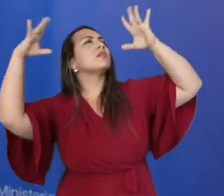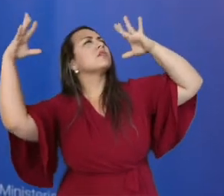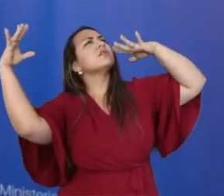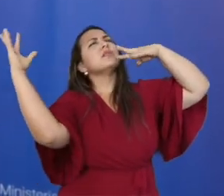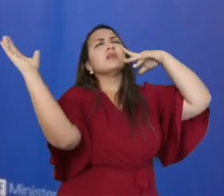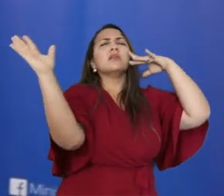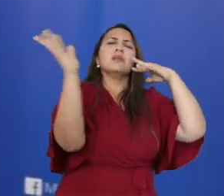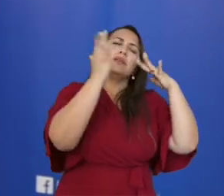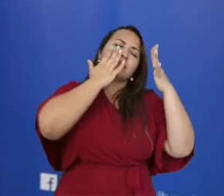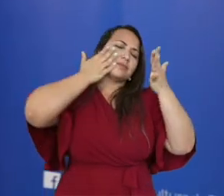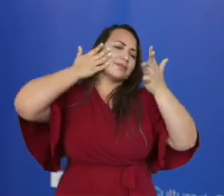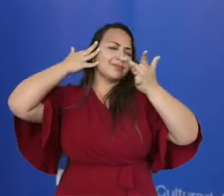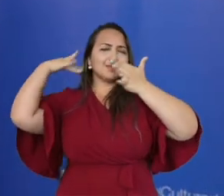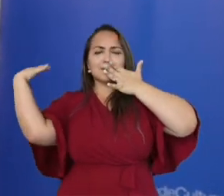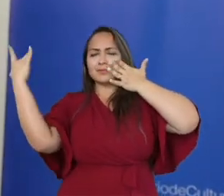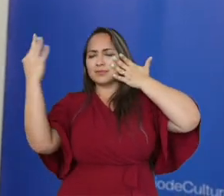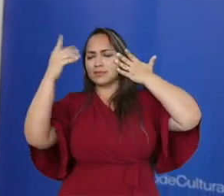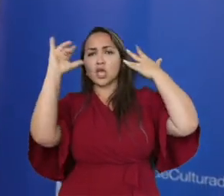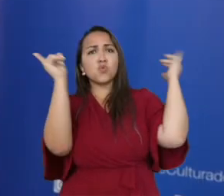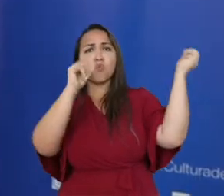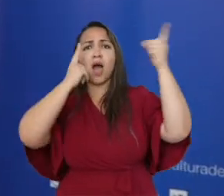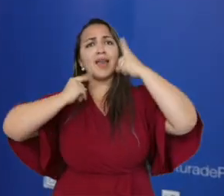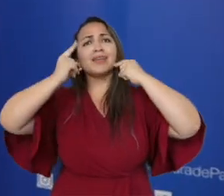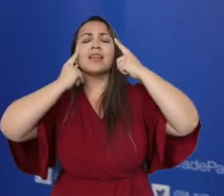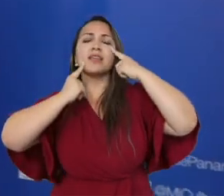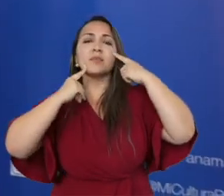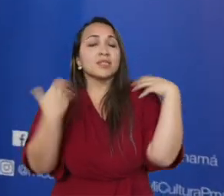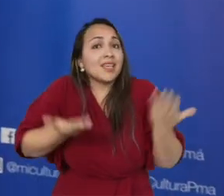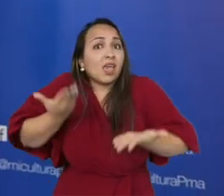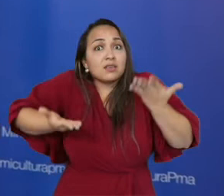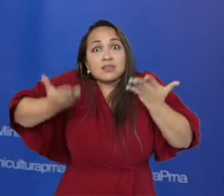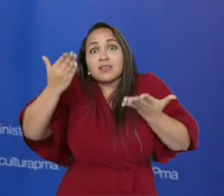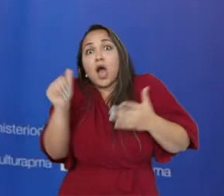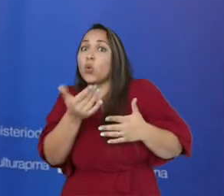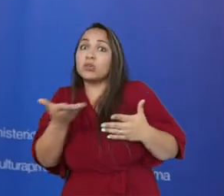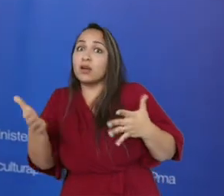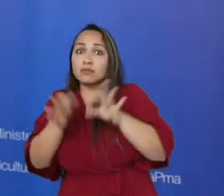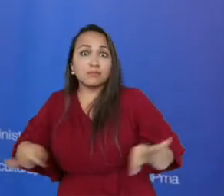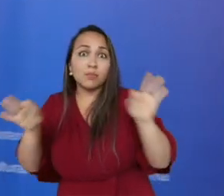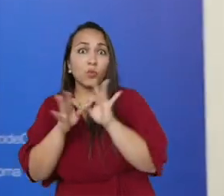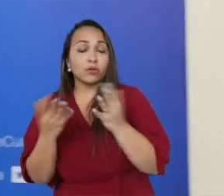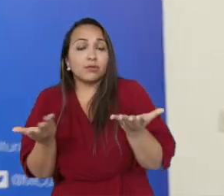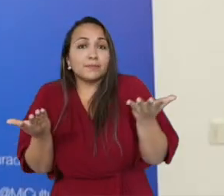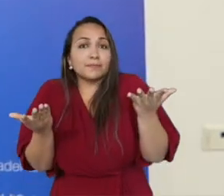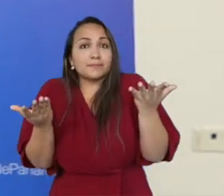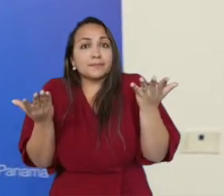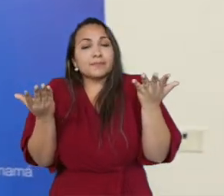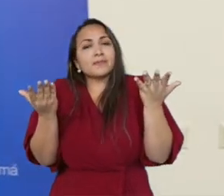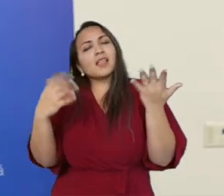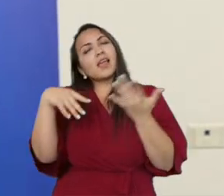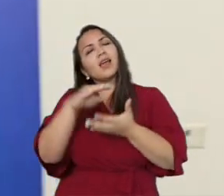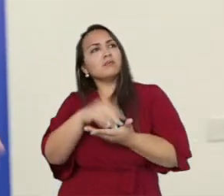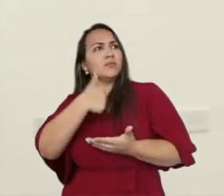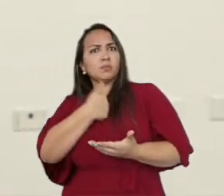que surca mis mejillas cual lágrimas, tal vez otra cosa importante,